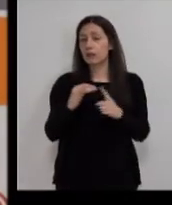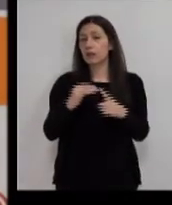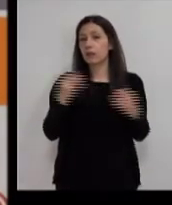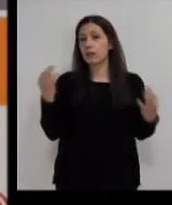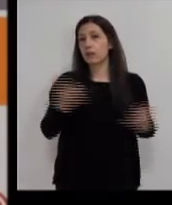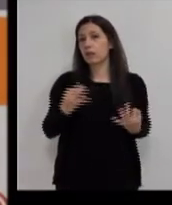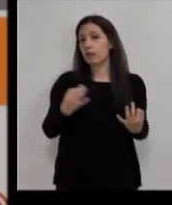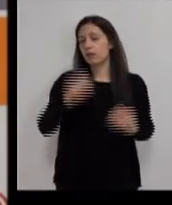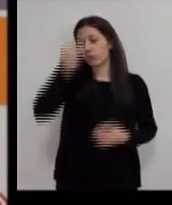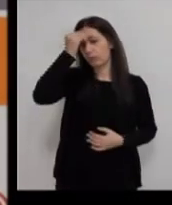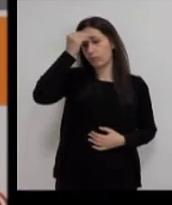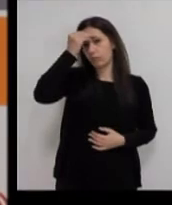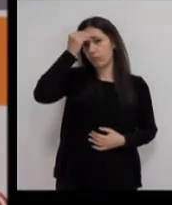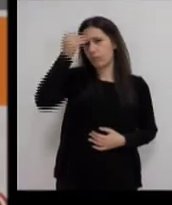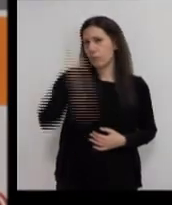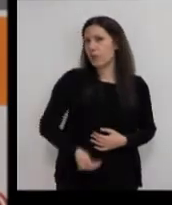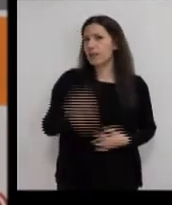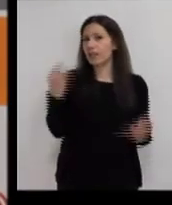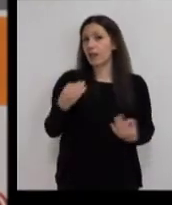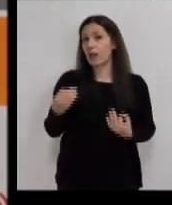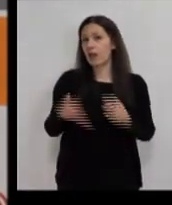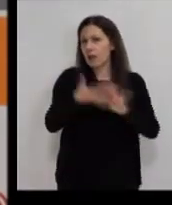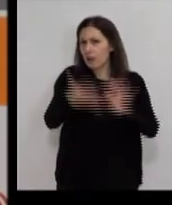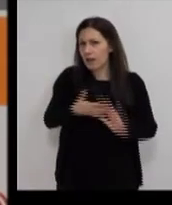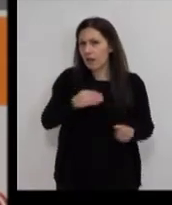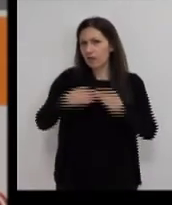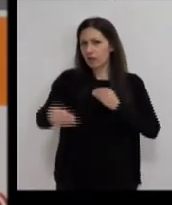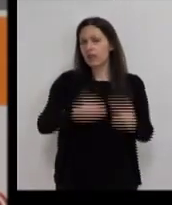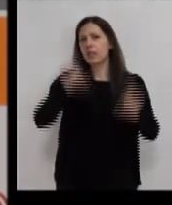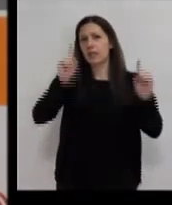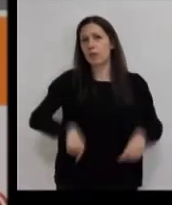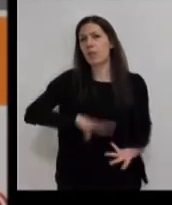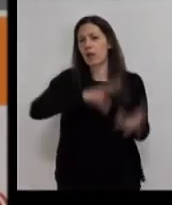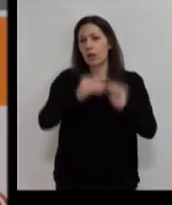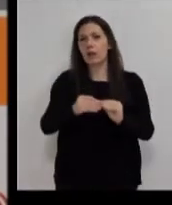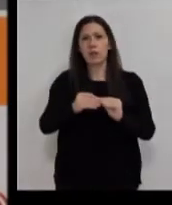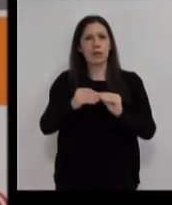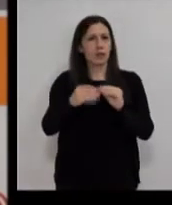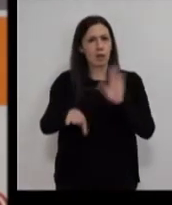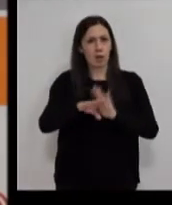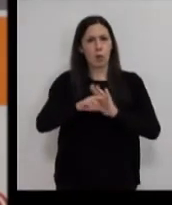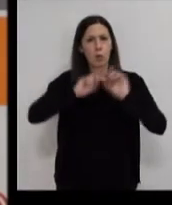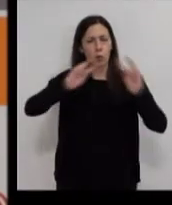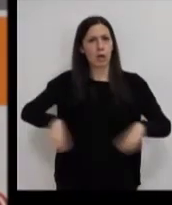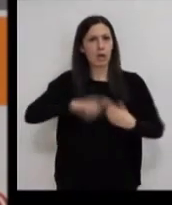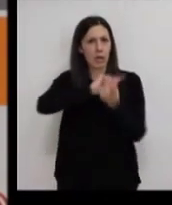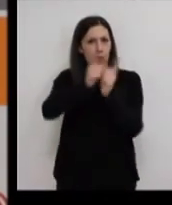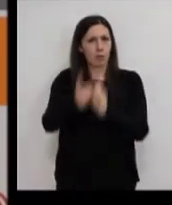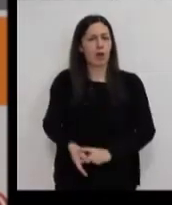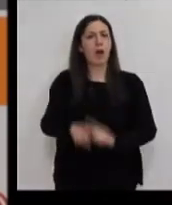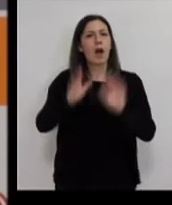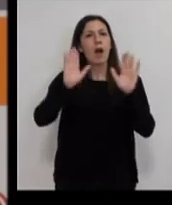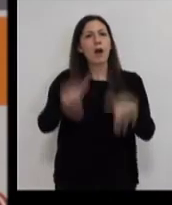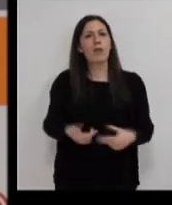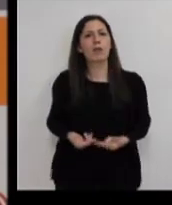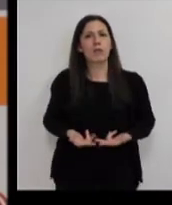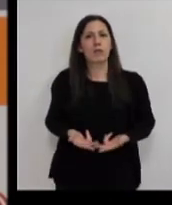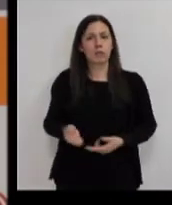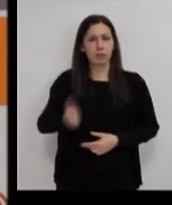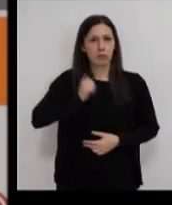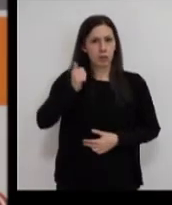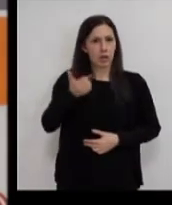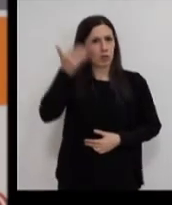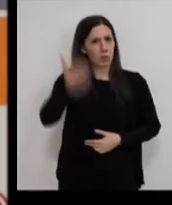Elena insistía en que las TIC, lo que considera muy importante en ellas es la rapidez, la flexibilidad, la capacidad de adaptarse y estar en